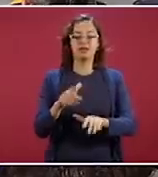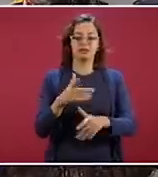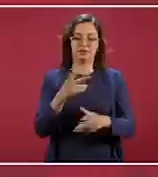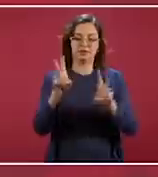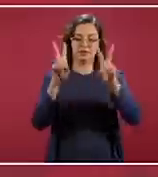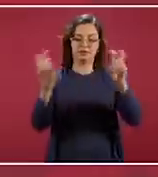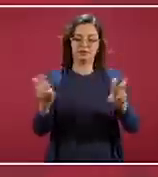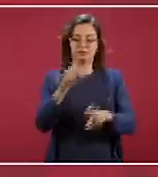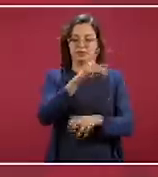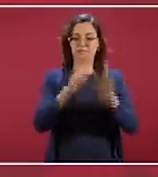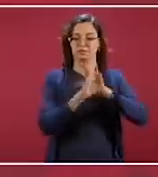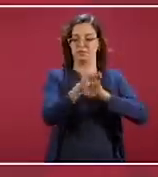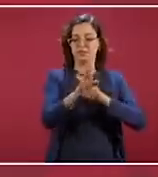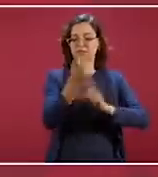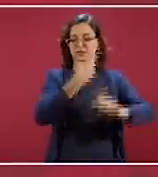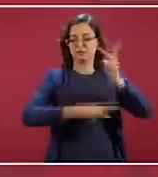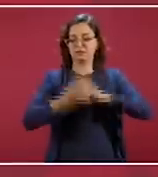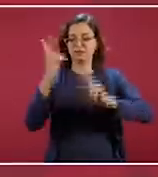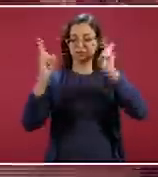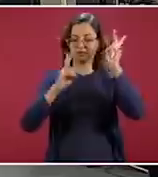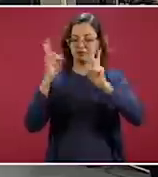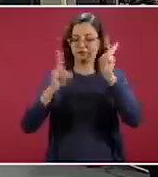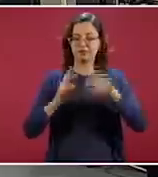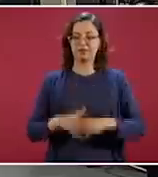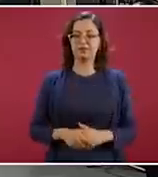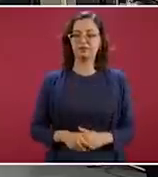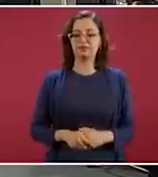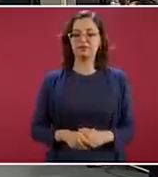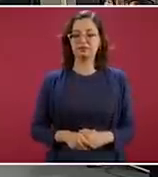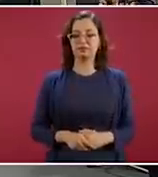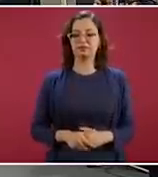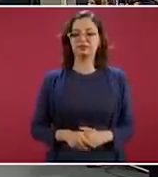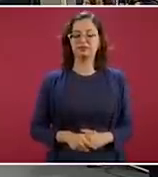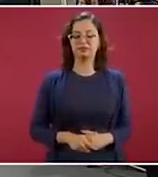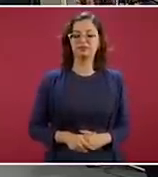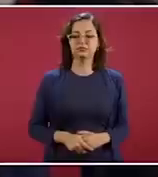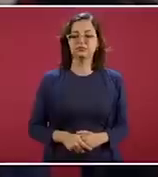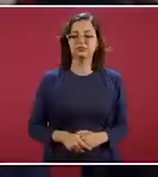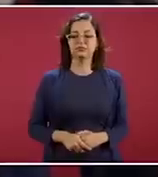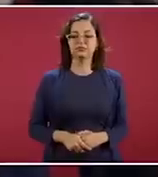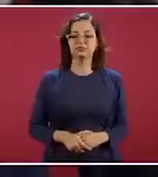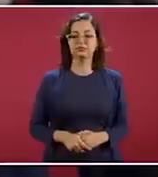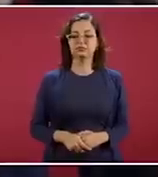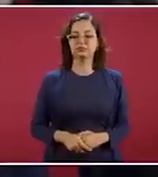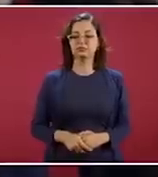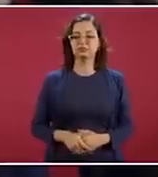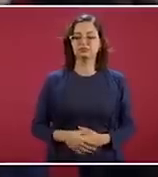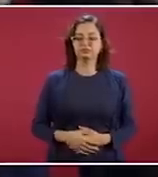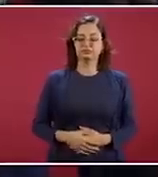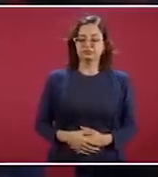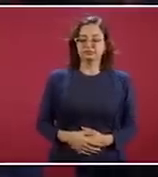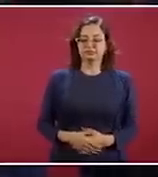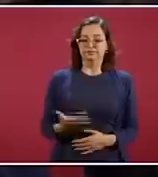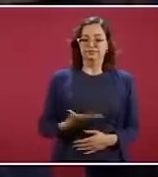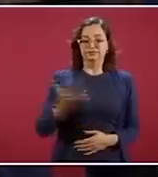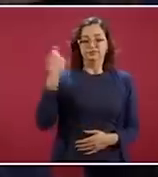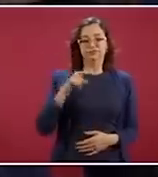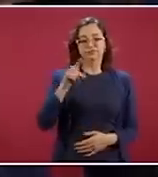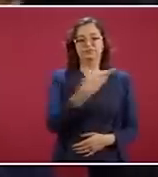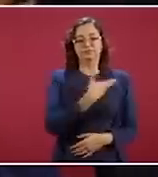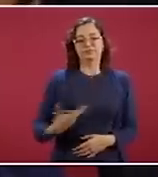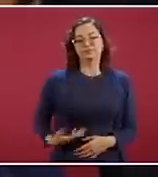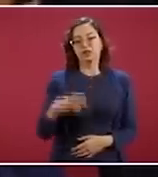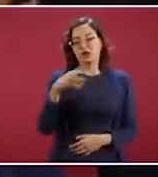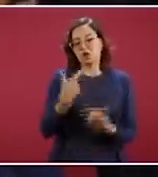paisanos, sobre los migrantes. Sobre recorrer las aduanas 20 kilómetros adentro, cuando usted era presidente de Morena, lo